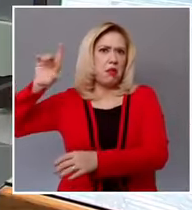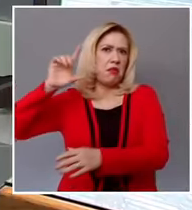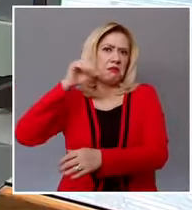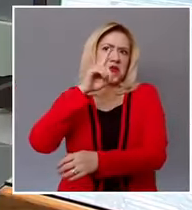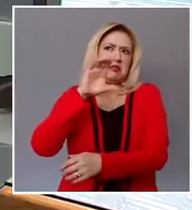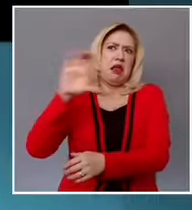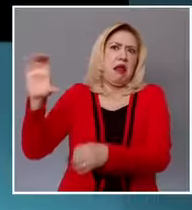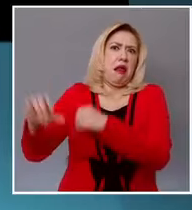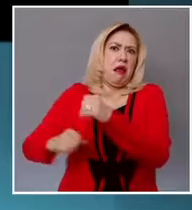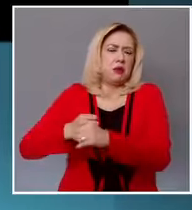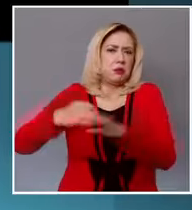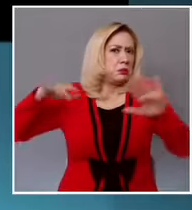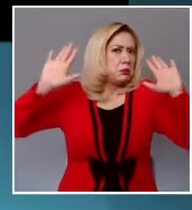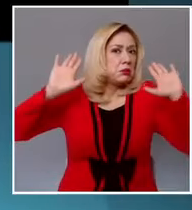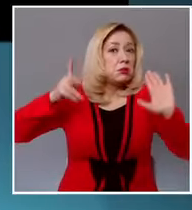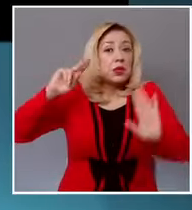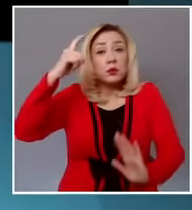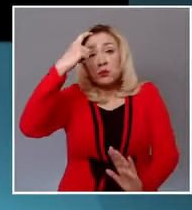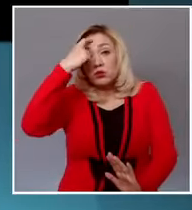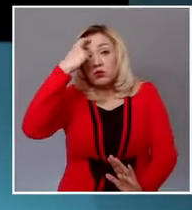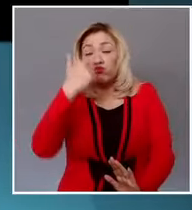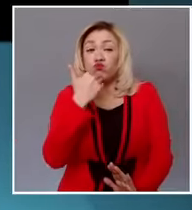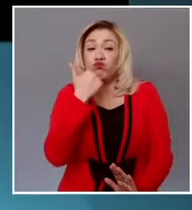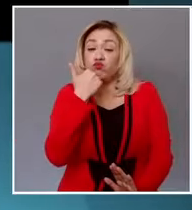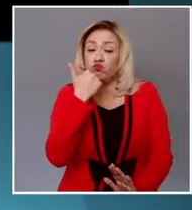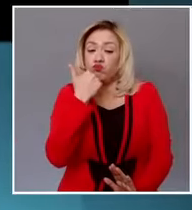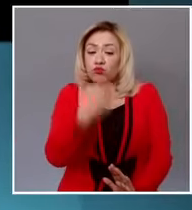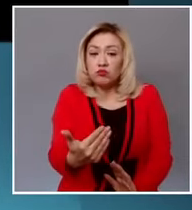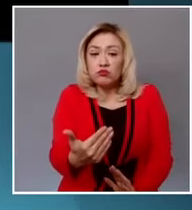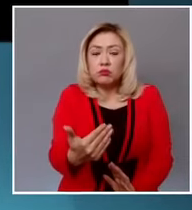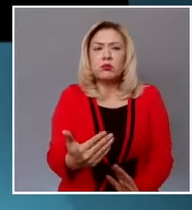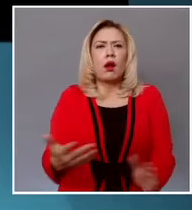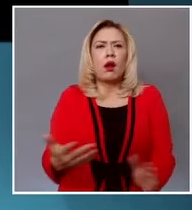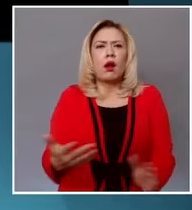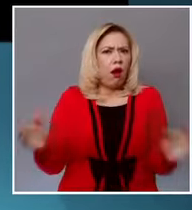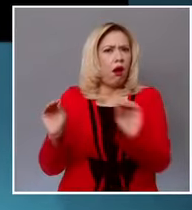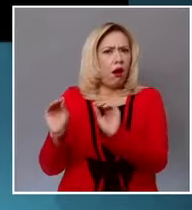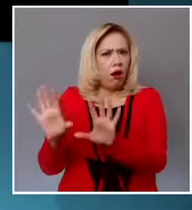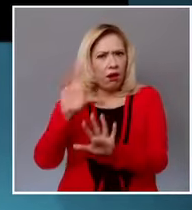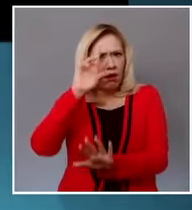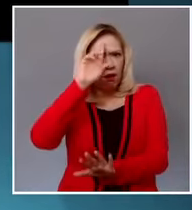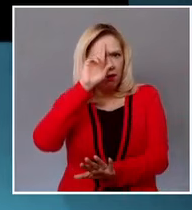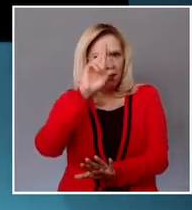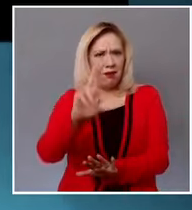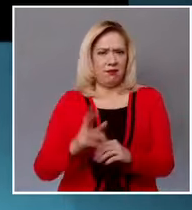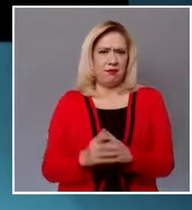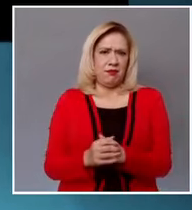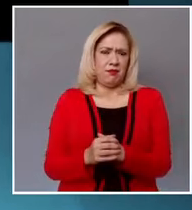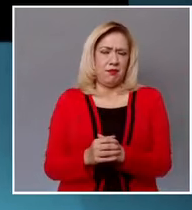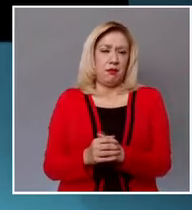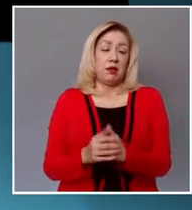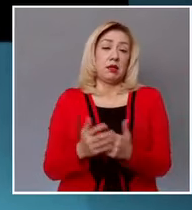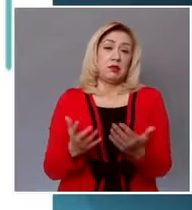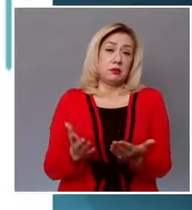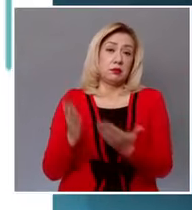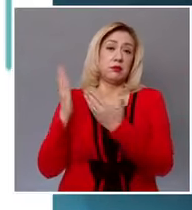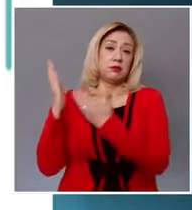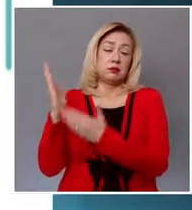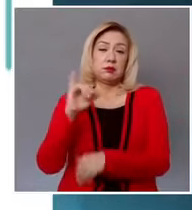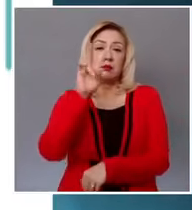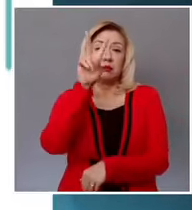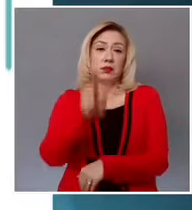justamente esa es la finalidad de la adopción de una perspectiva del envejecimiento, pues ahí está el criterio diferenciador en el que